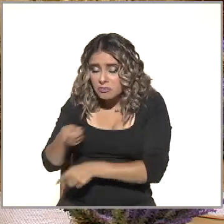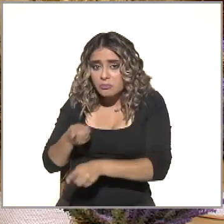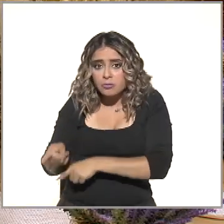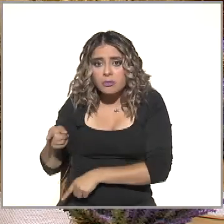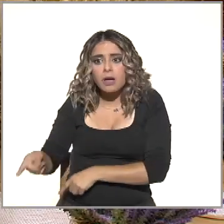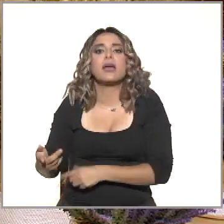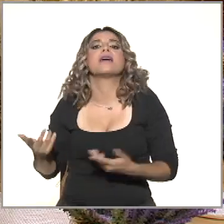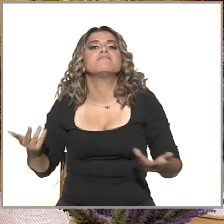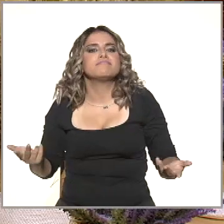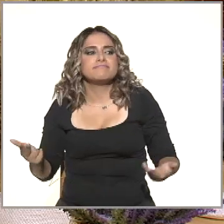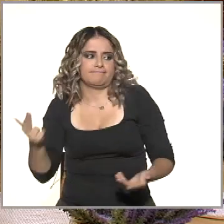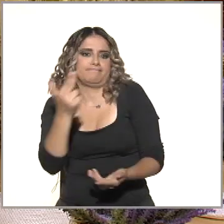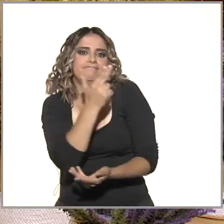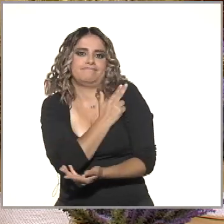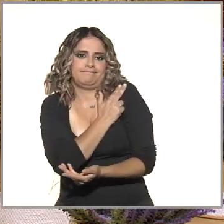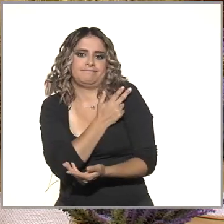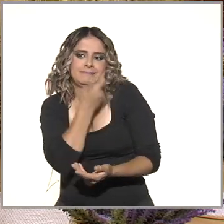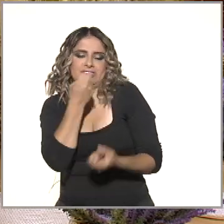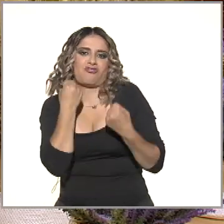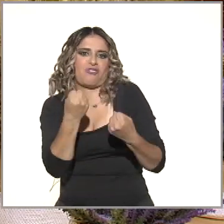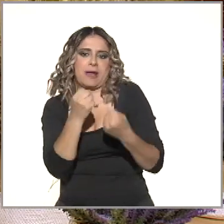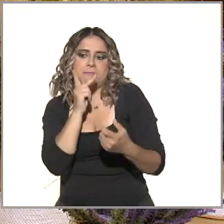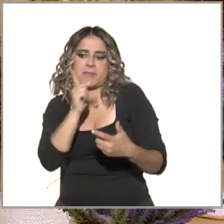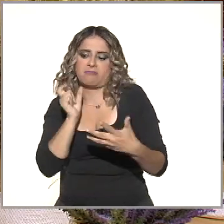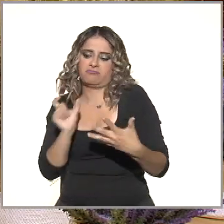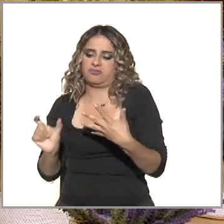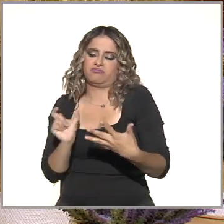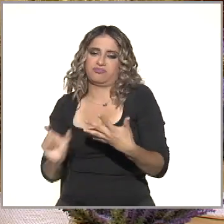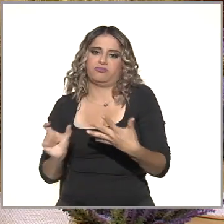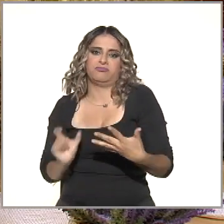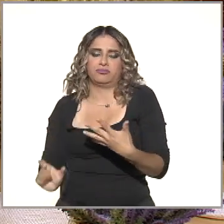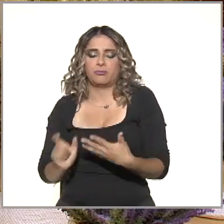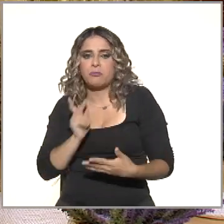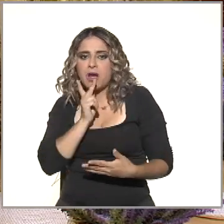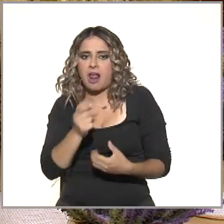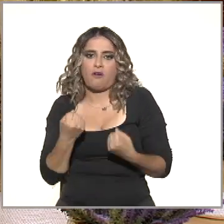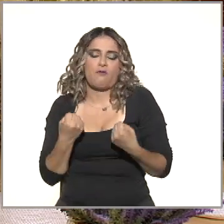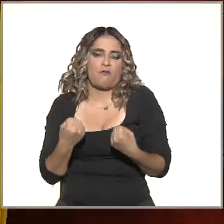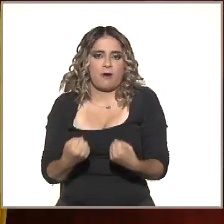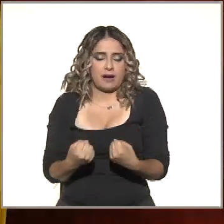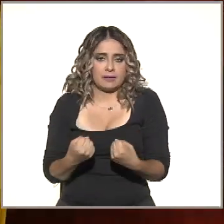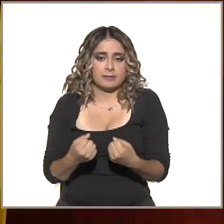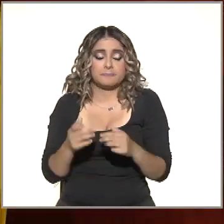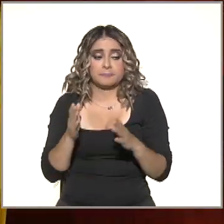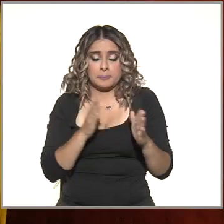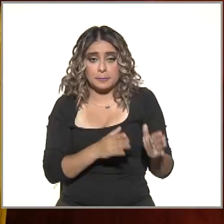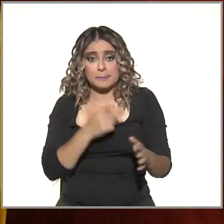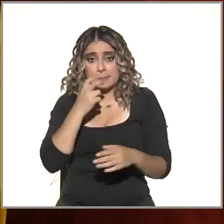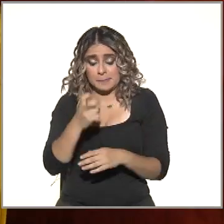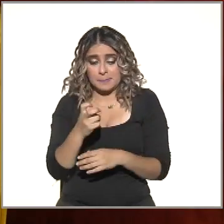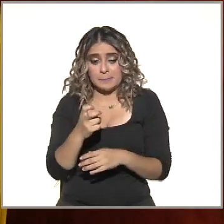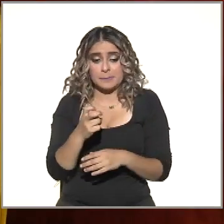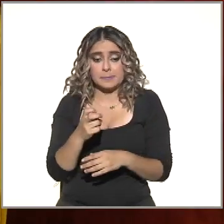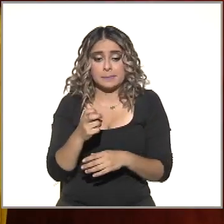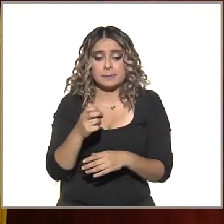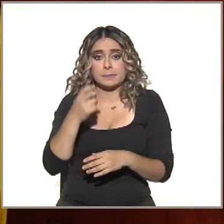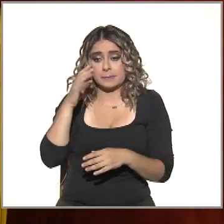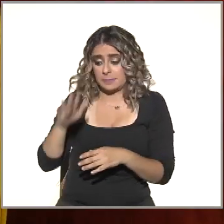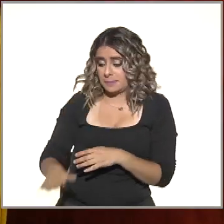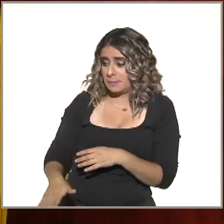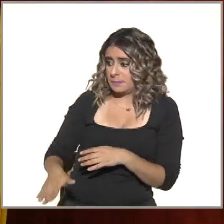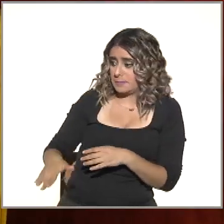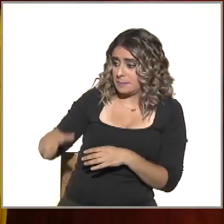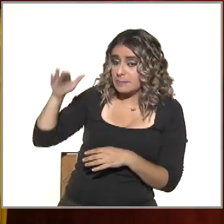Y sí creo que justo, ¿no? Que en el tema del desarrollo esto es muy